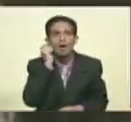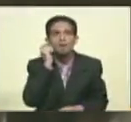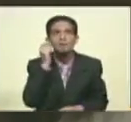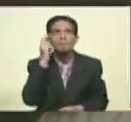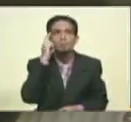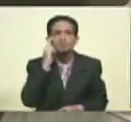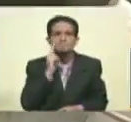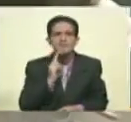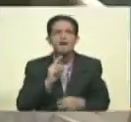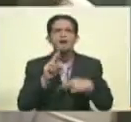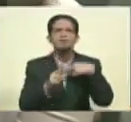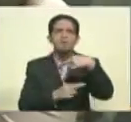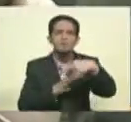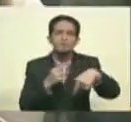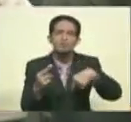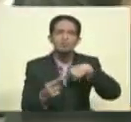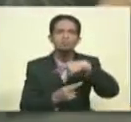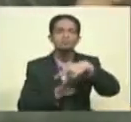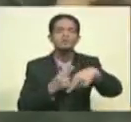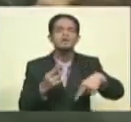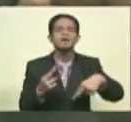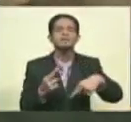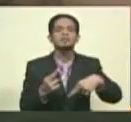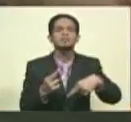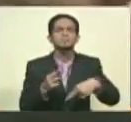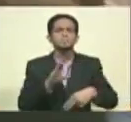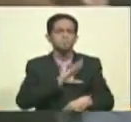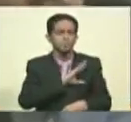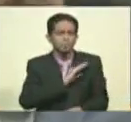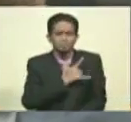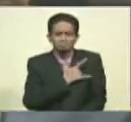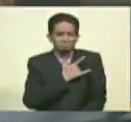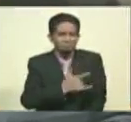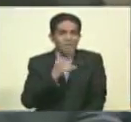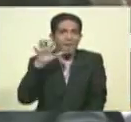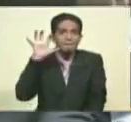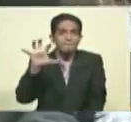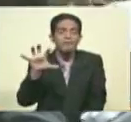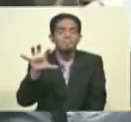bolivarianos, revolucionarios, revolucionarias, patriotas en general,